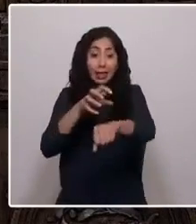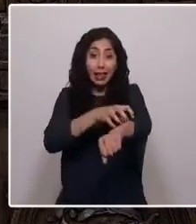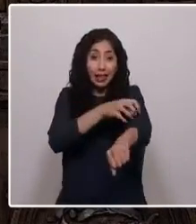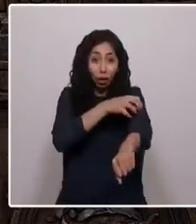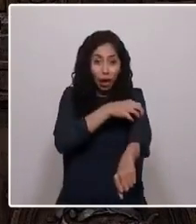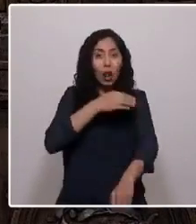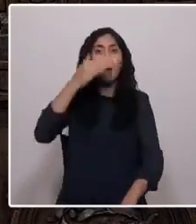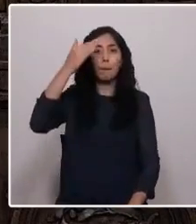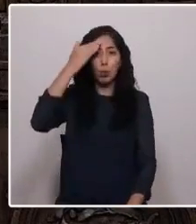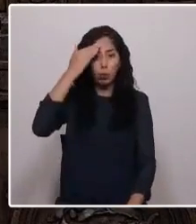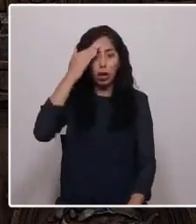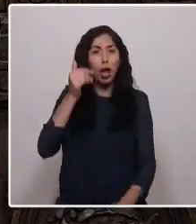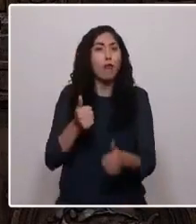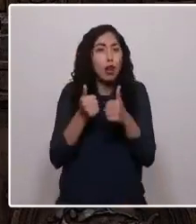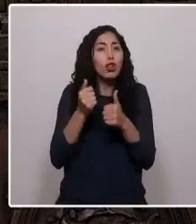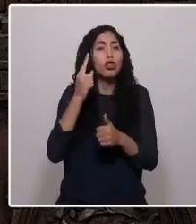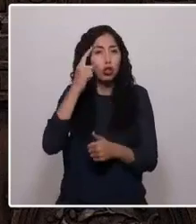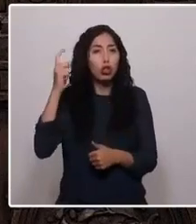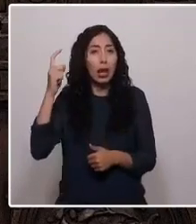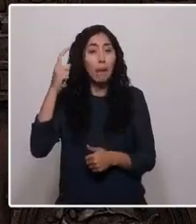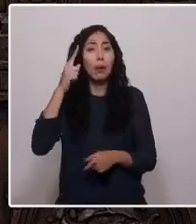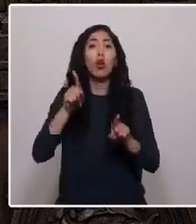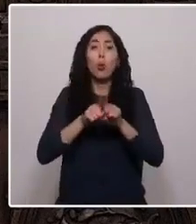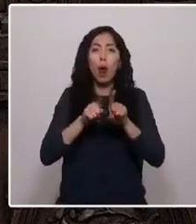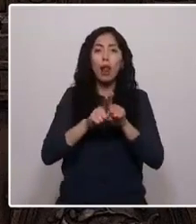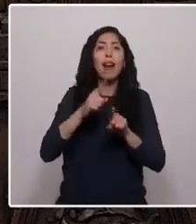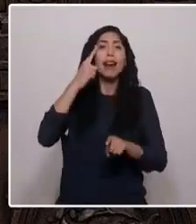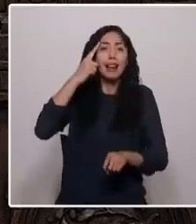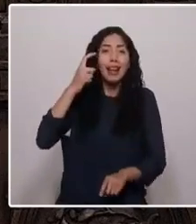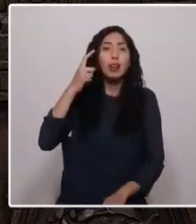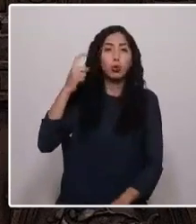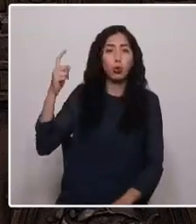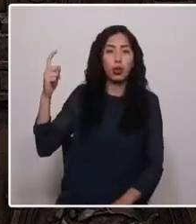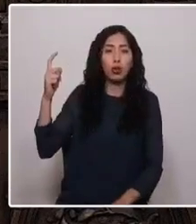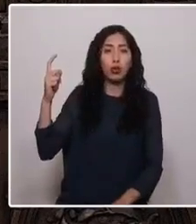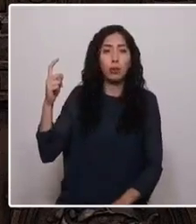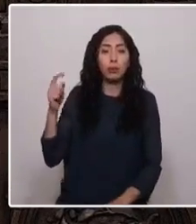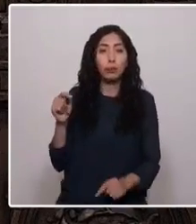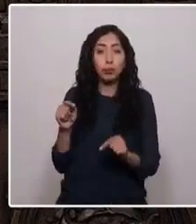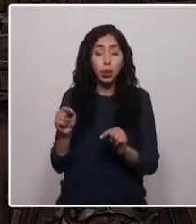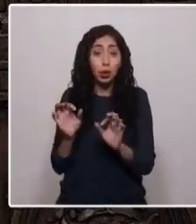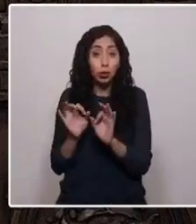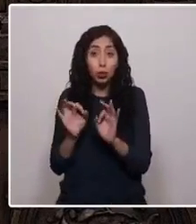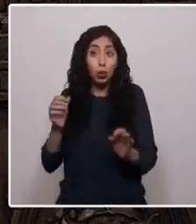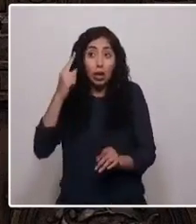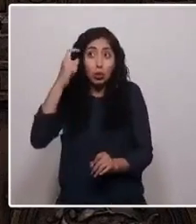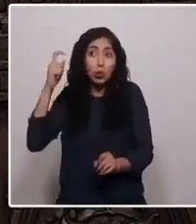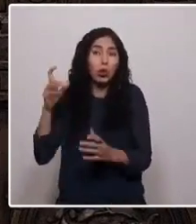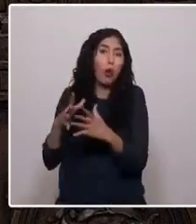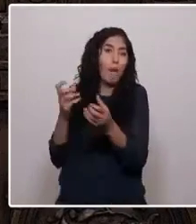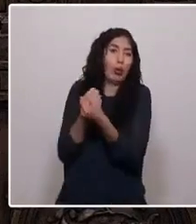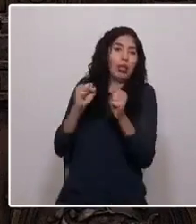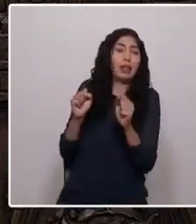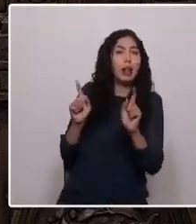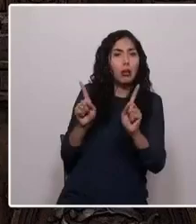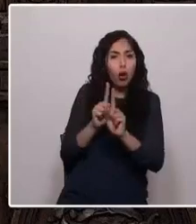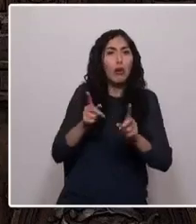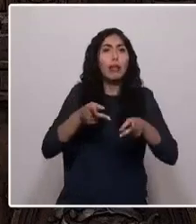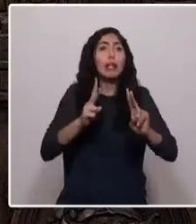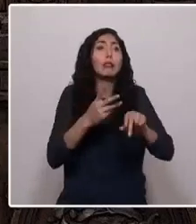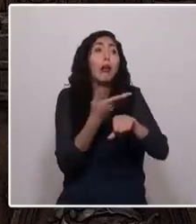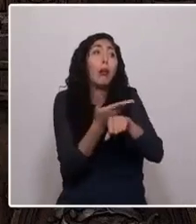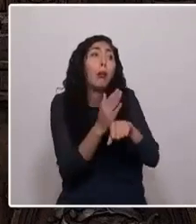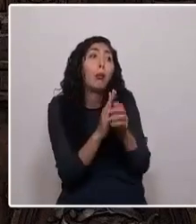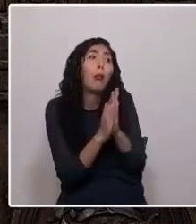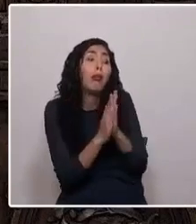preciso soñar pero con la condición de creer en nuestros sueños nunca han sido gratis para nosotros y sabemos que los derechos no se mendigan sino que se